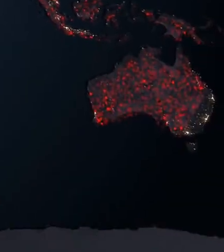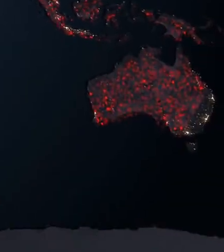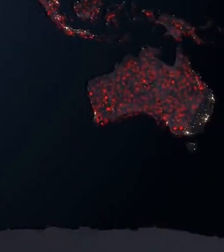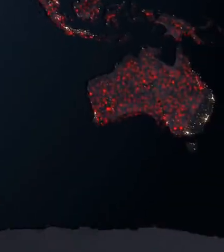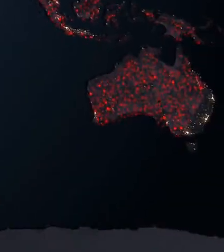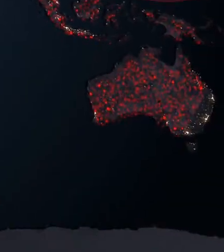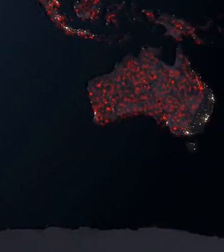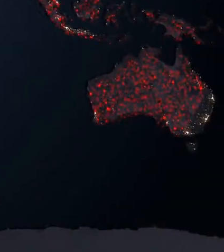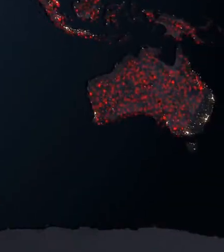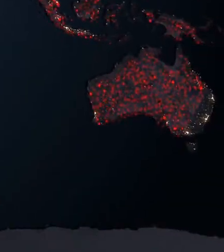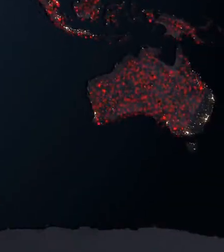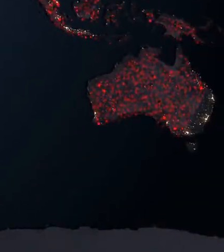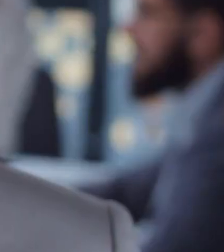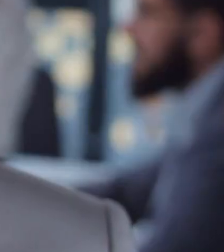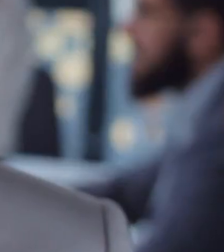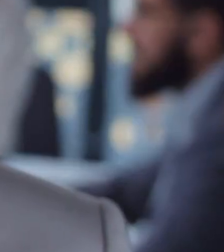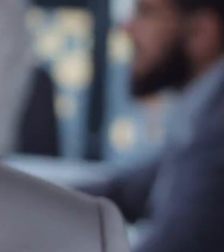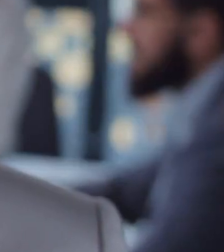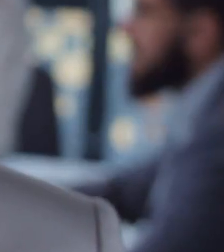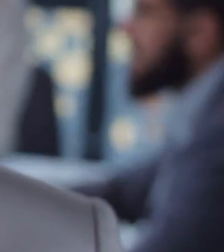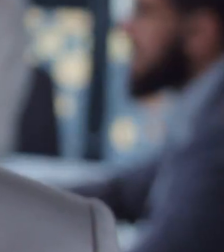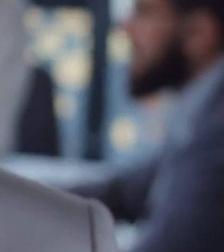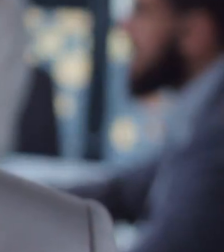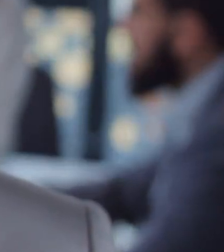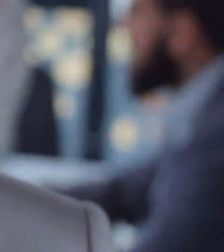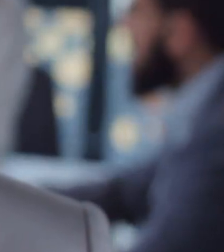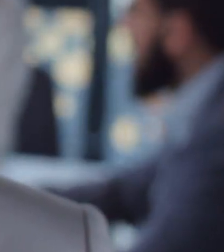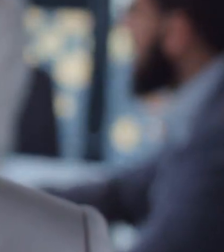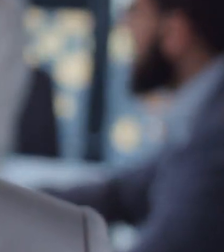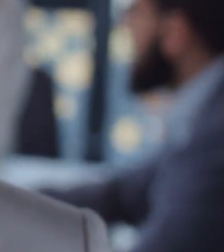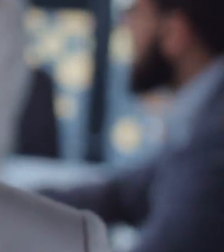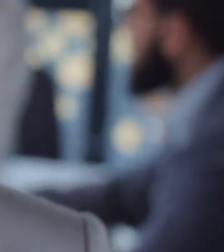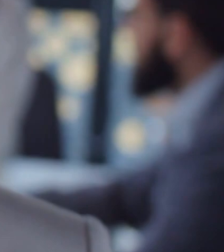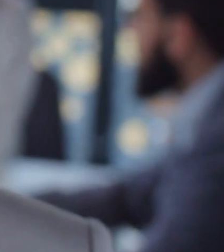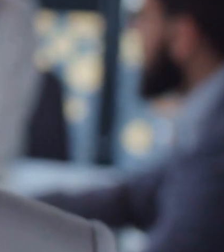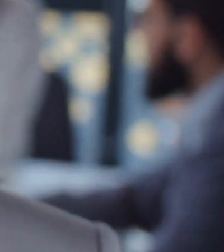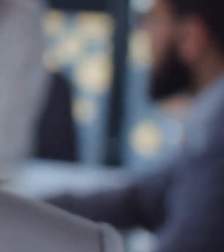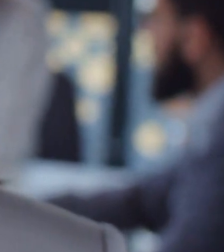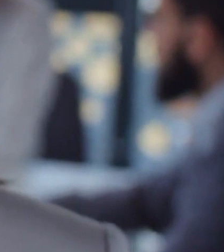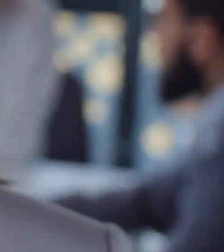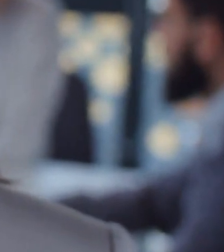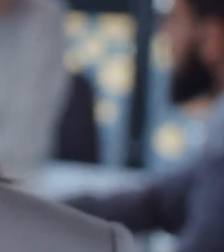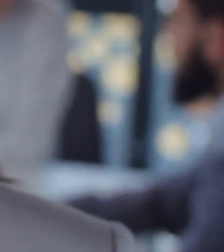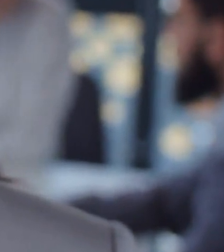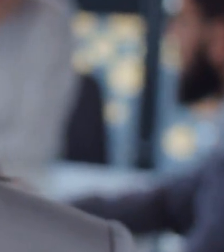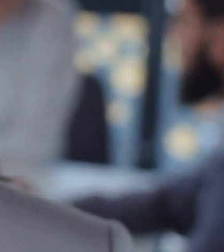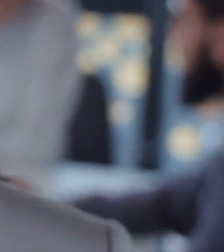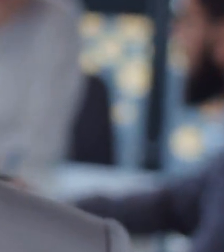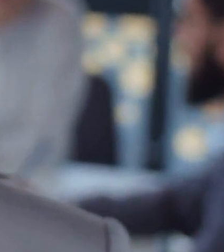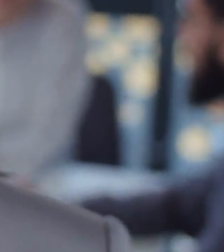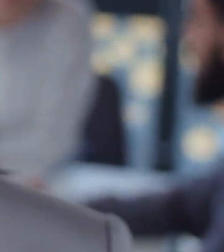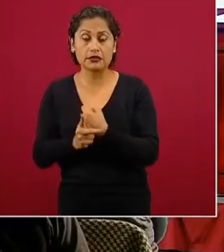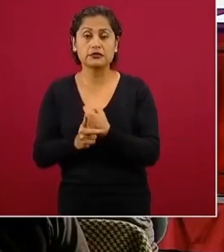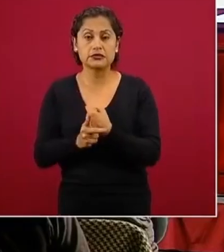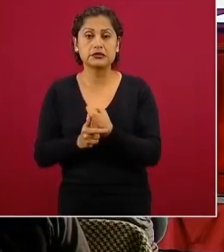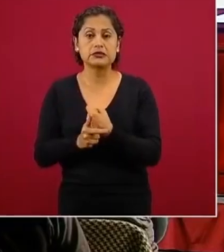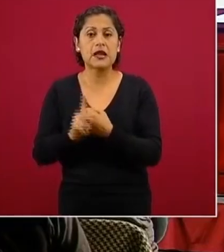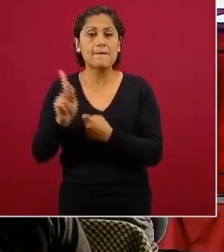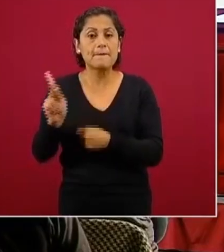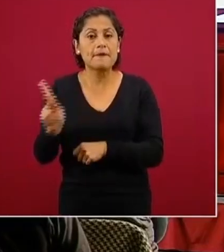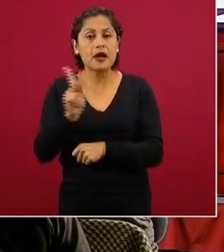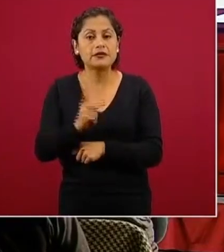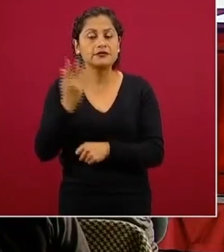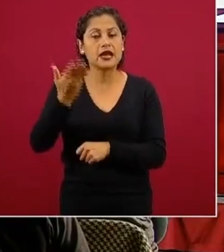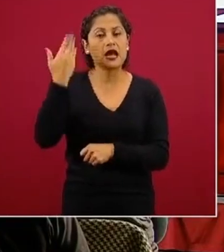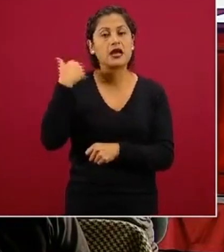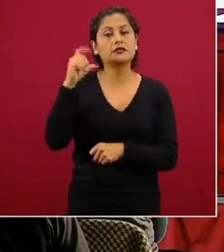lamentables defunciones, ocupación hospitalaria, que para algunos de los países es semejante en magnitud a lo que se vivió al inicio